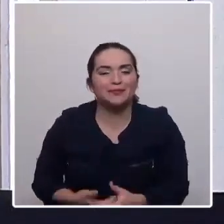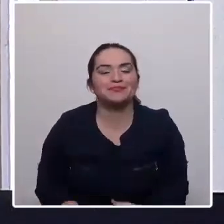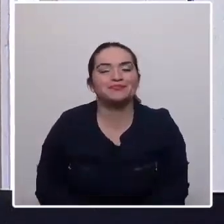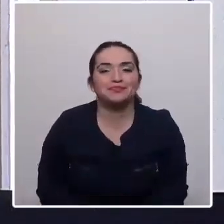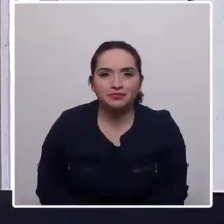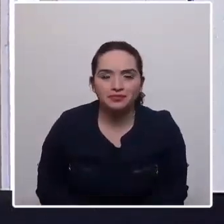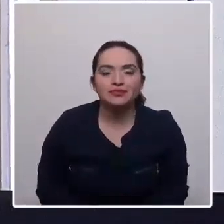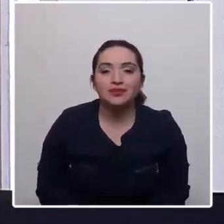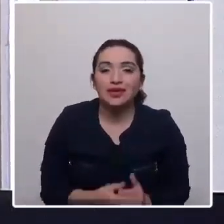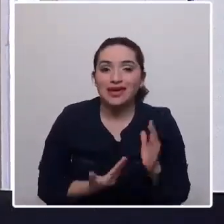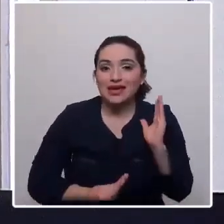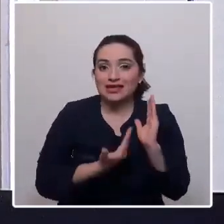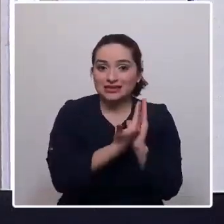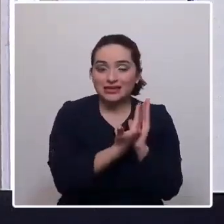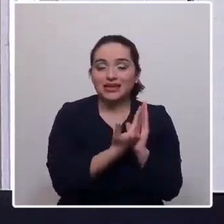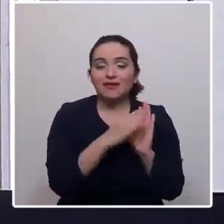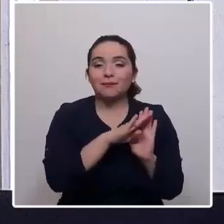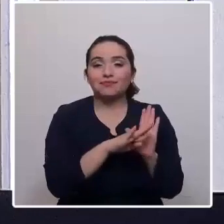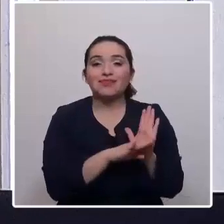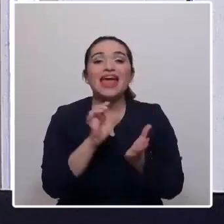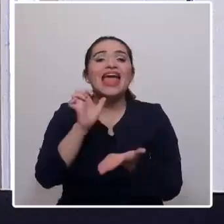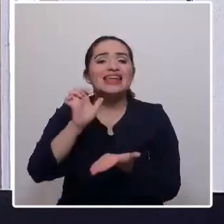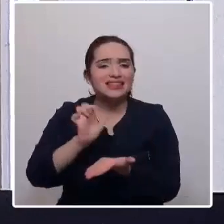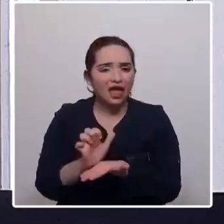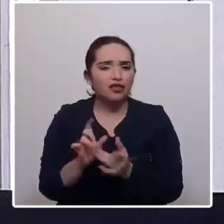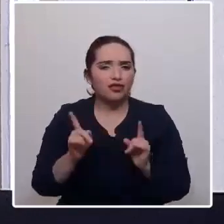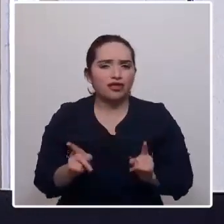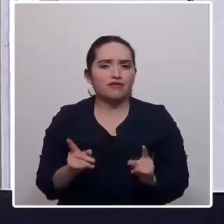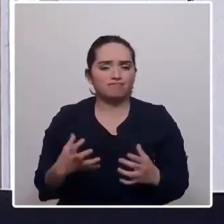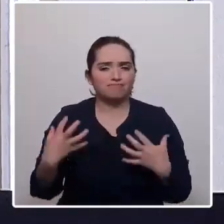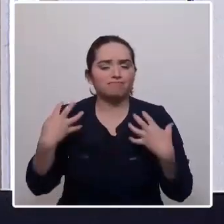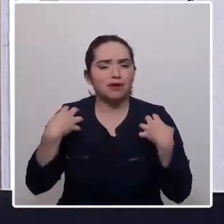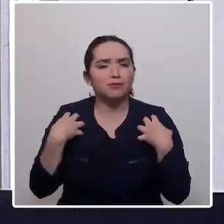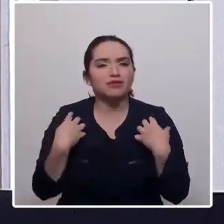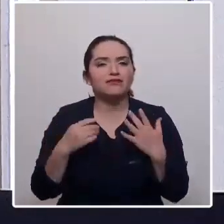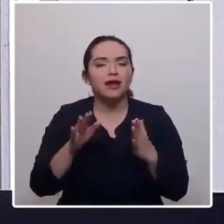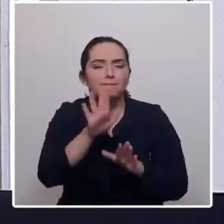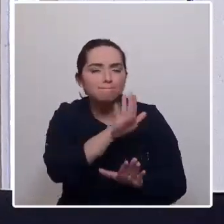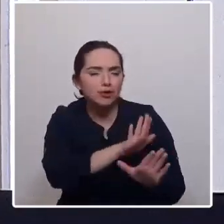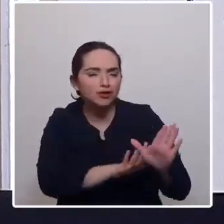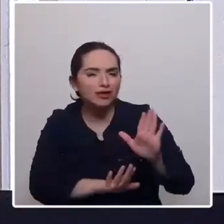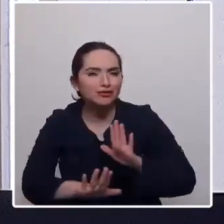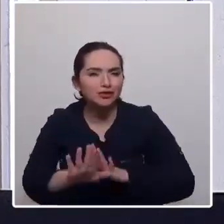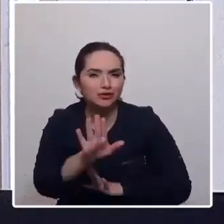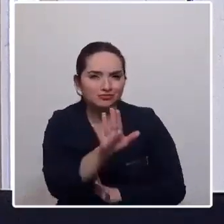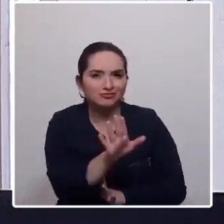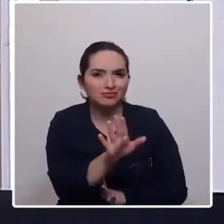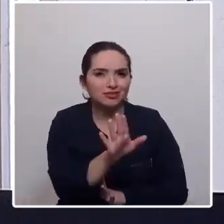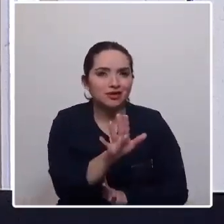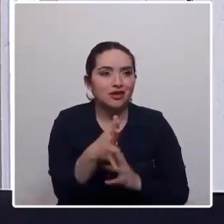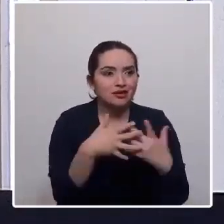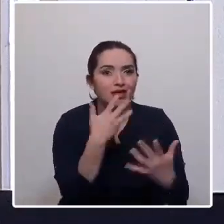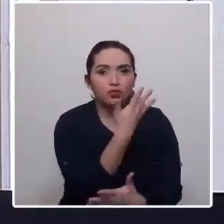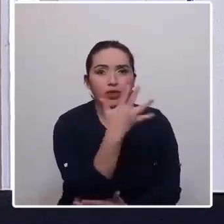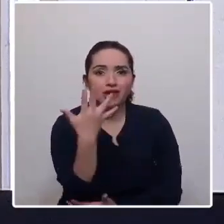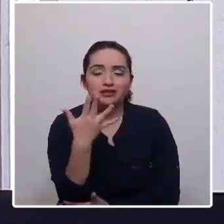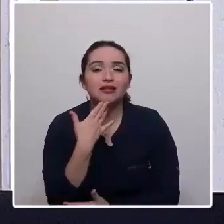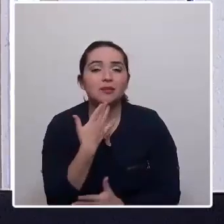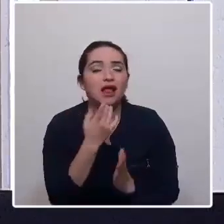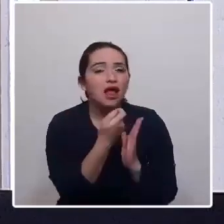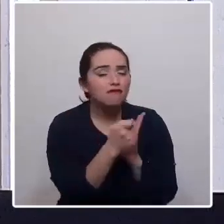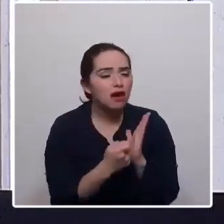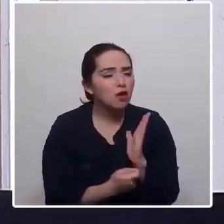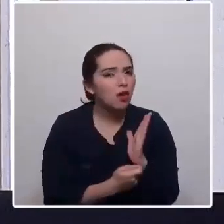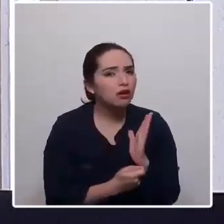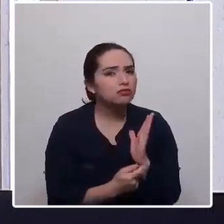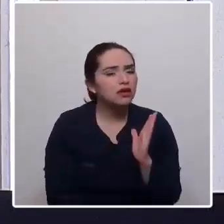además propone de que el Estado deberá tomar un rol activo en la protección ecosistémica y en la evaluación de los impactos ambientales que producirá la actividad minera en